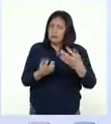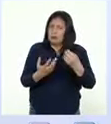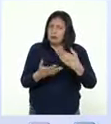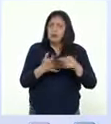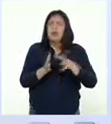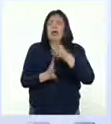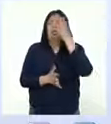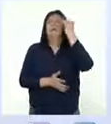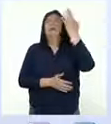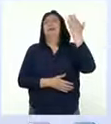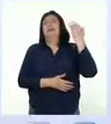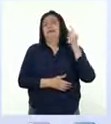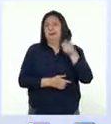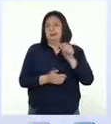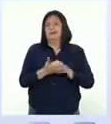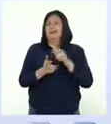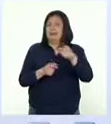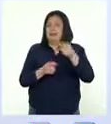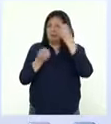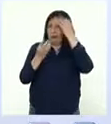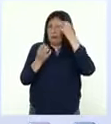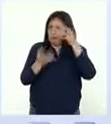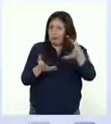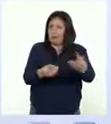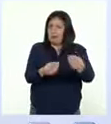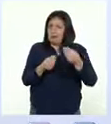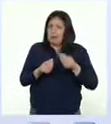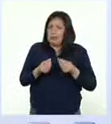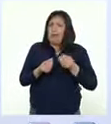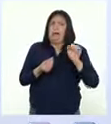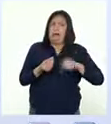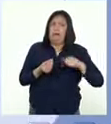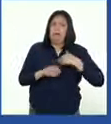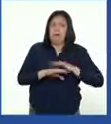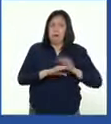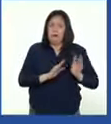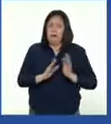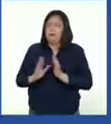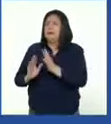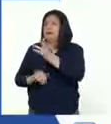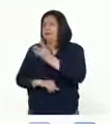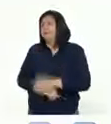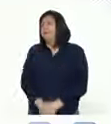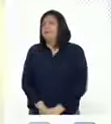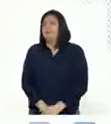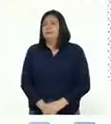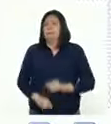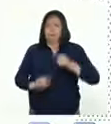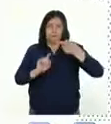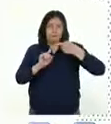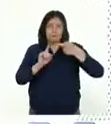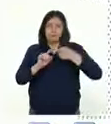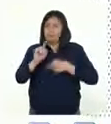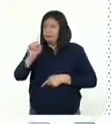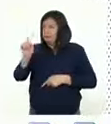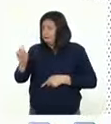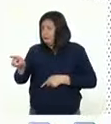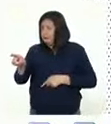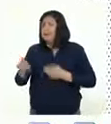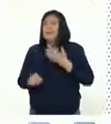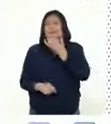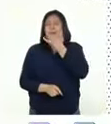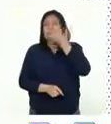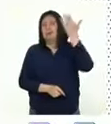y aprendizajes previos. Esta información que nos den, podemos organizarla. Primero preguntemos por